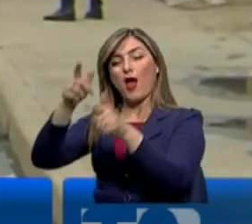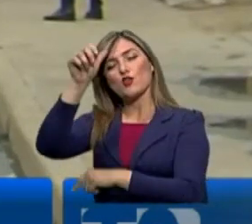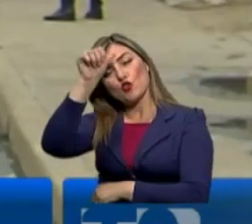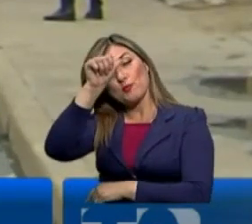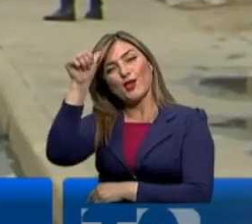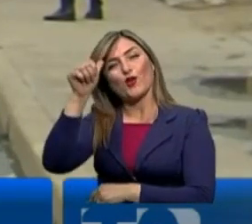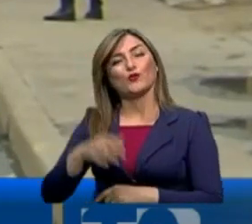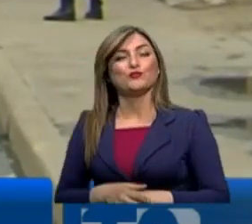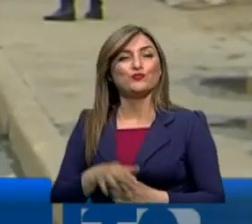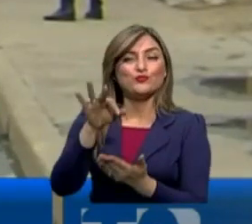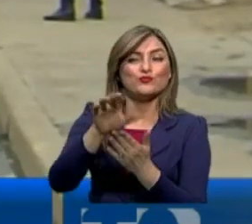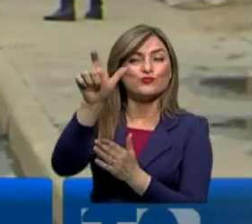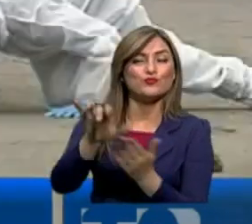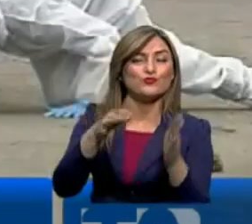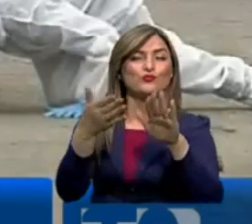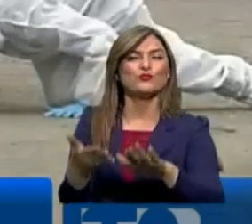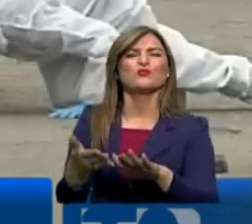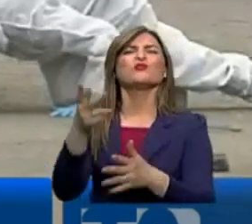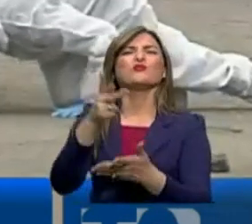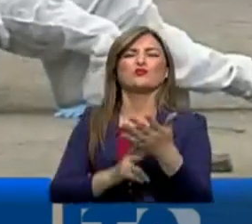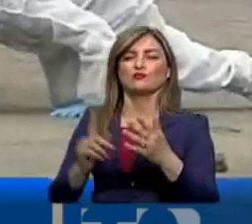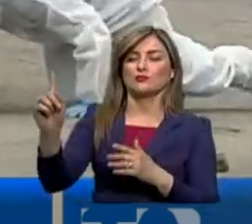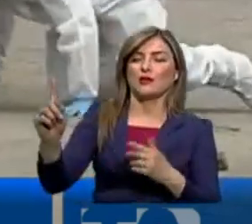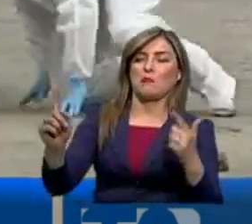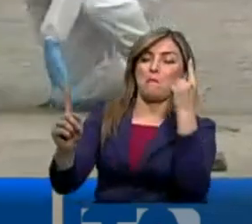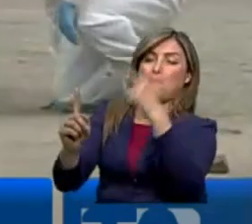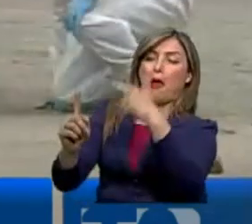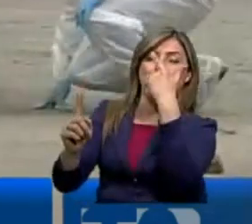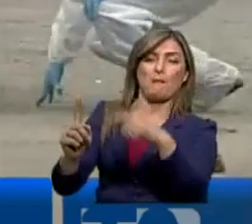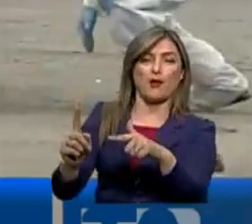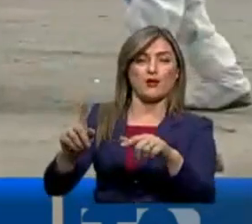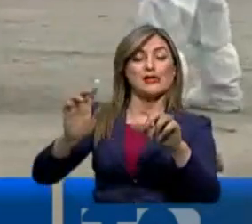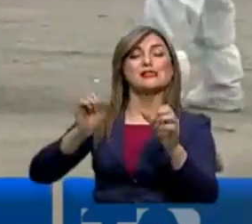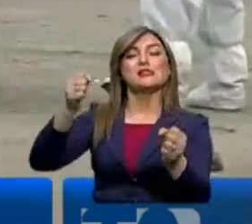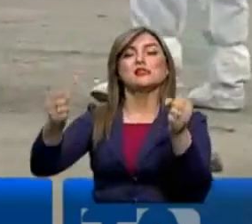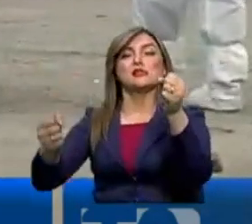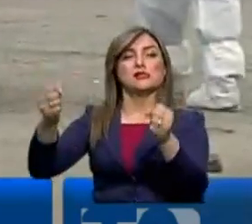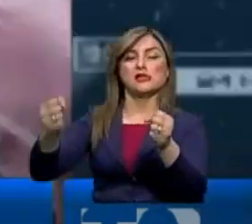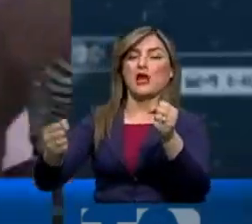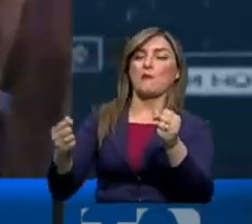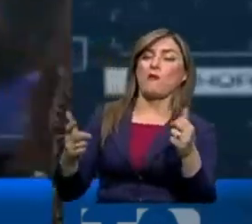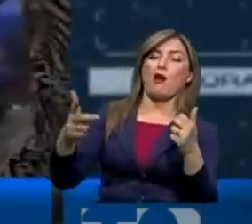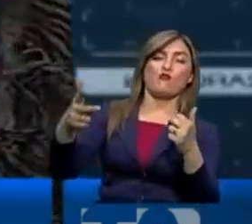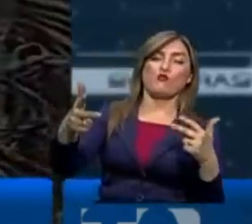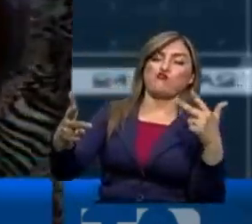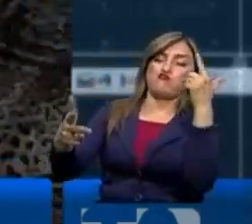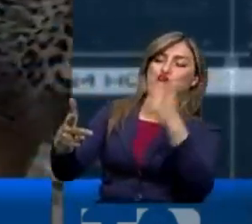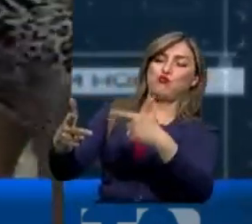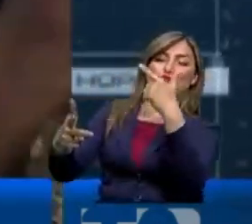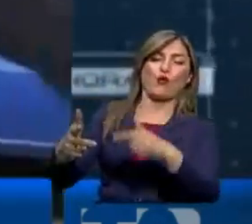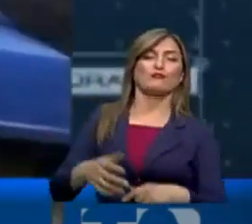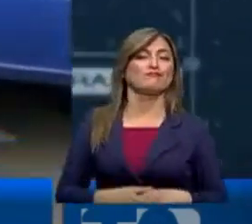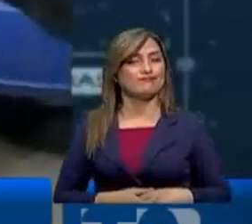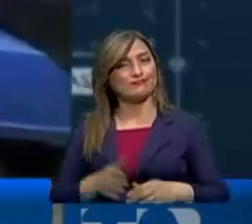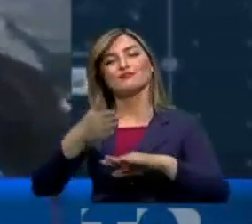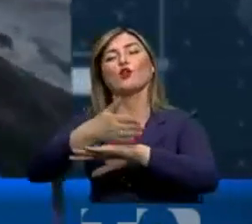domingo. En Durán, un sujeto murió luego de un ataque al estilo sicariato mientras iba conduciendo un vehículo. Poco tiempo después, en el sector de